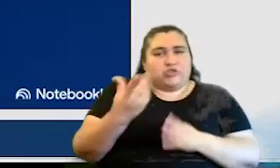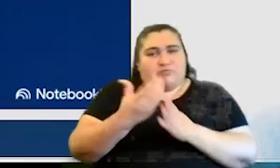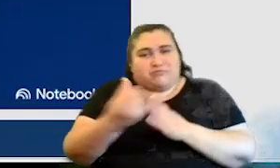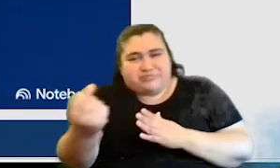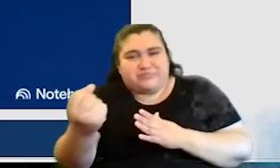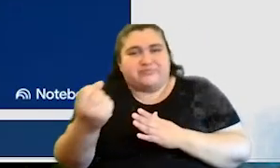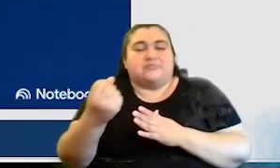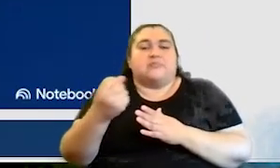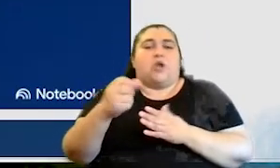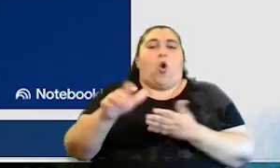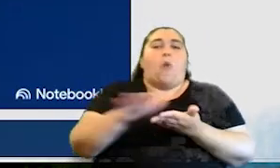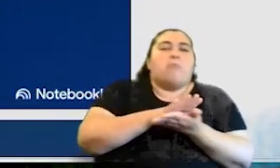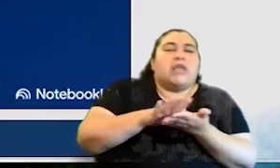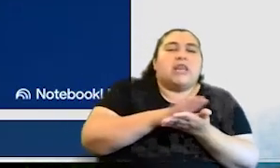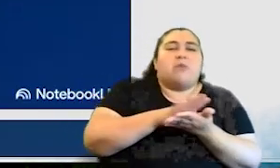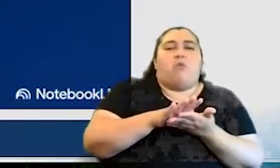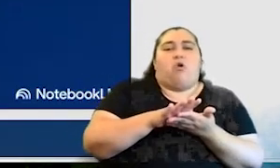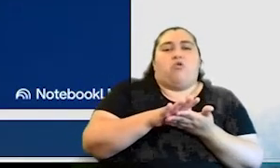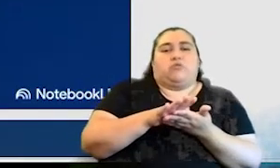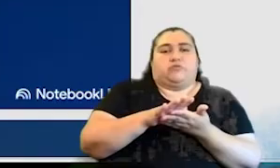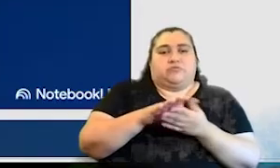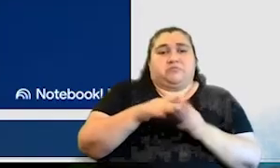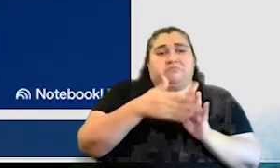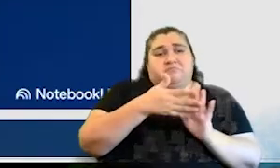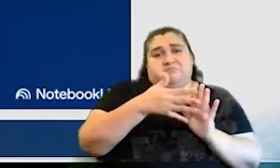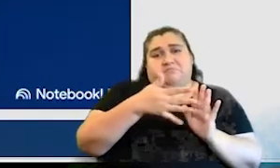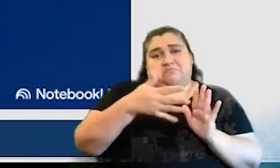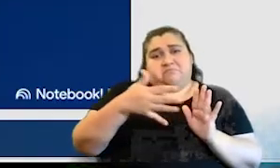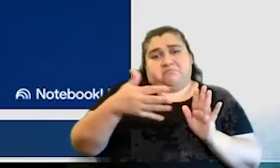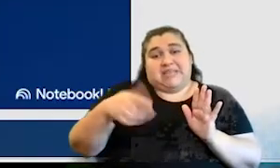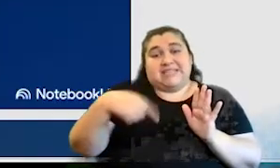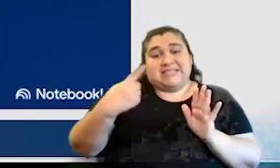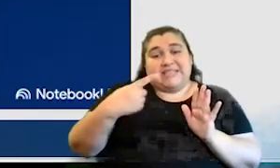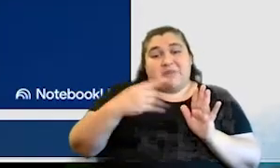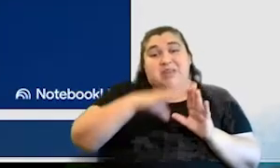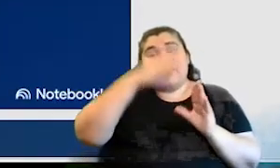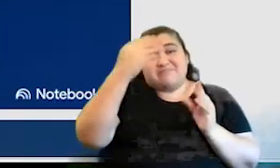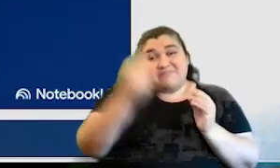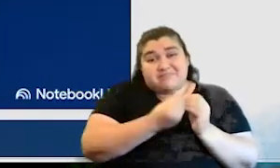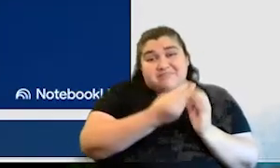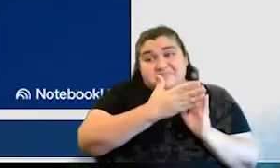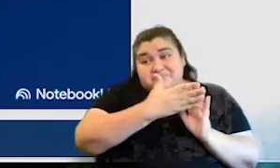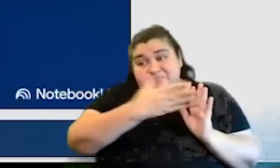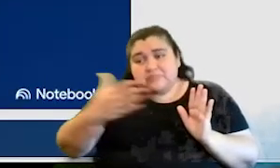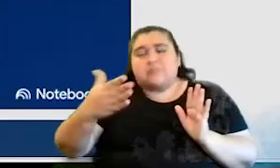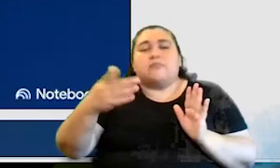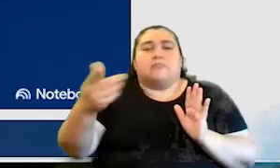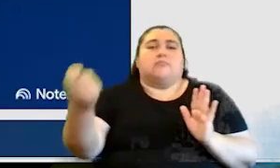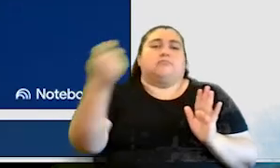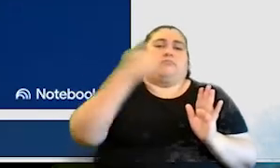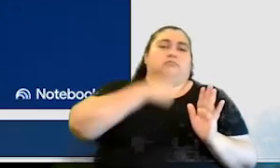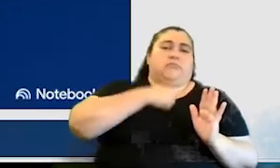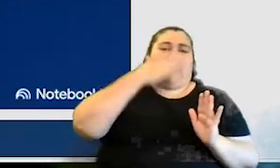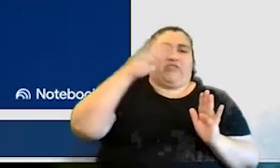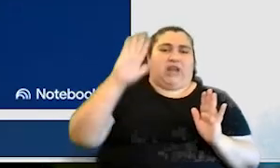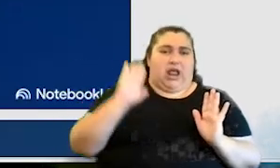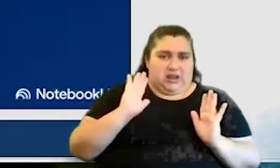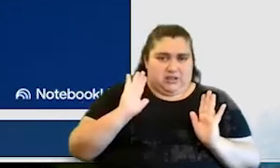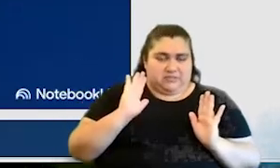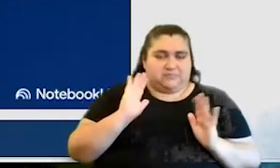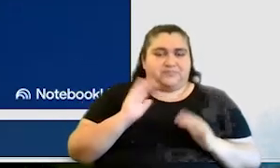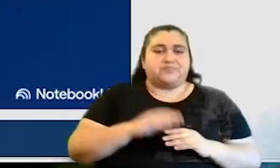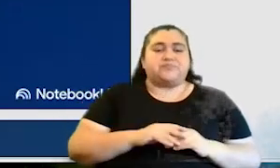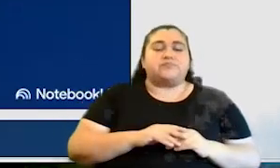esos mínimos, pero recién se devuelven en la liquidación final, porque si no, sería una complejidad terrible estar